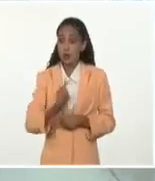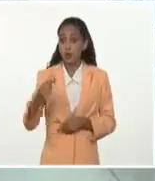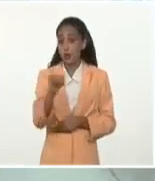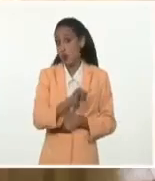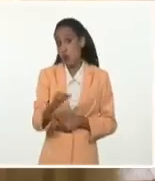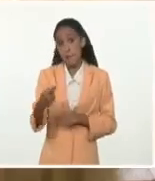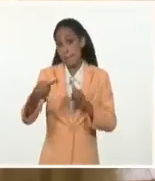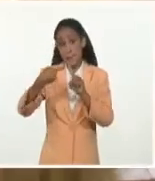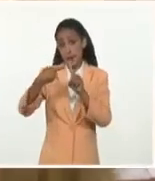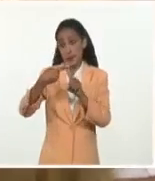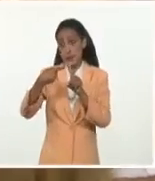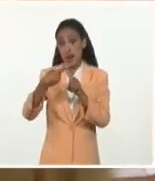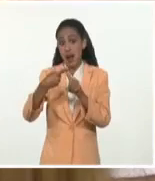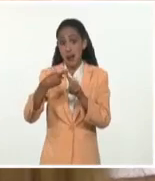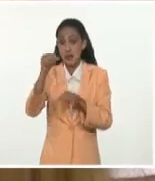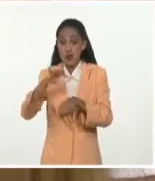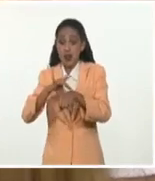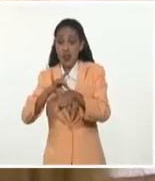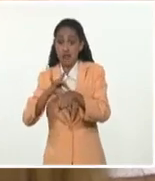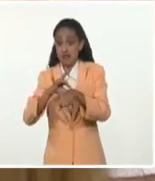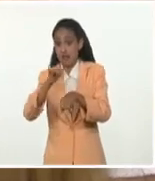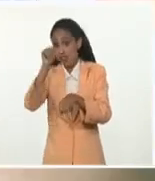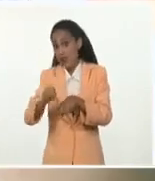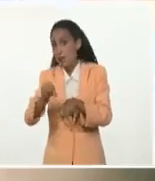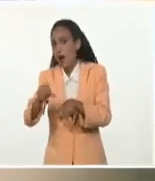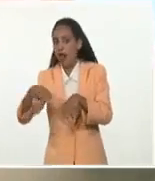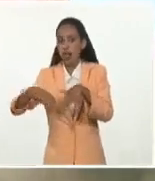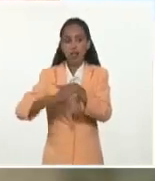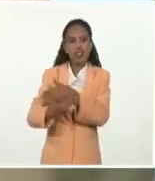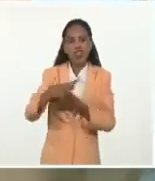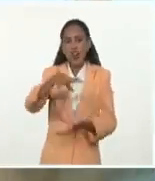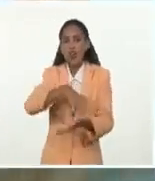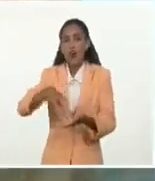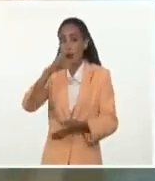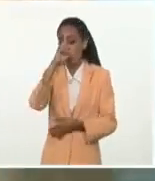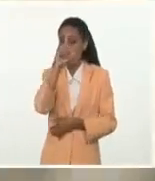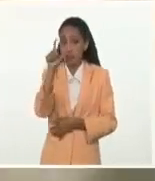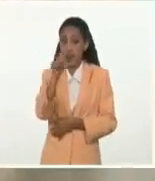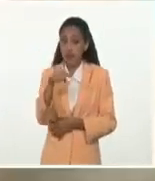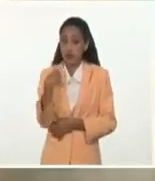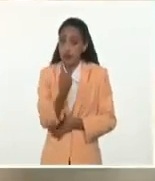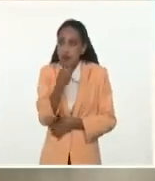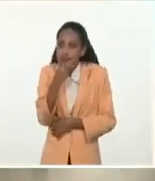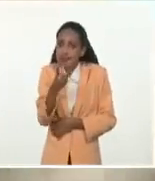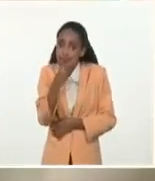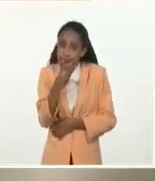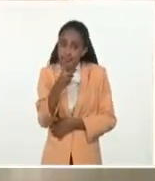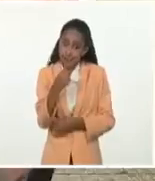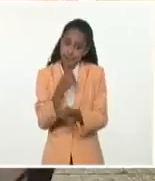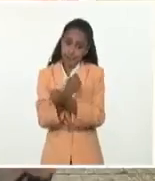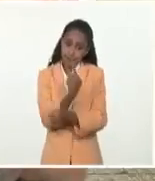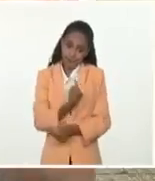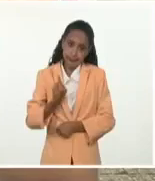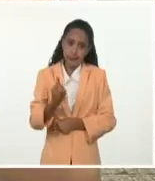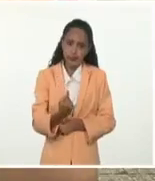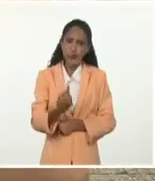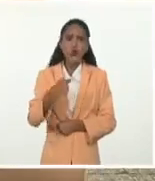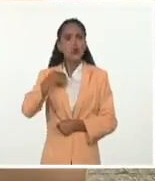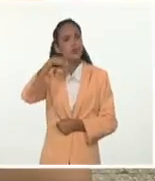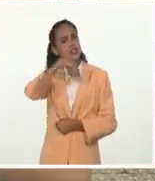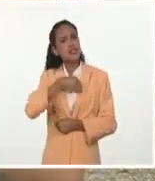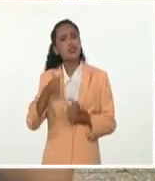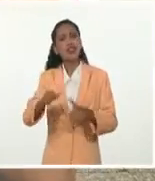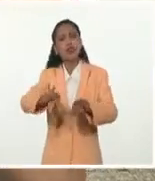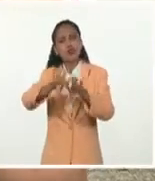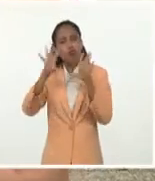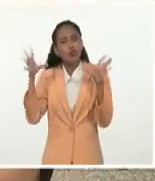como primera línea en la batalla para esta situación que está afrontando el país. Muy complacida con todo lo que ha